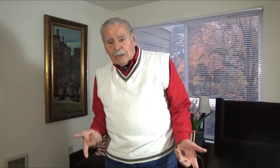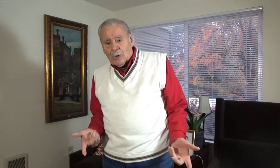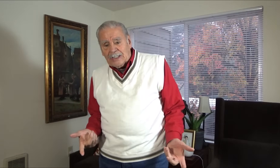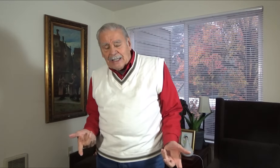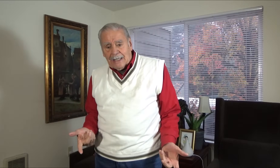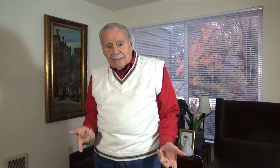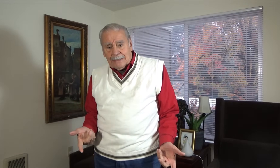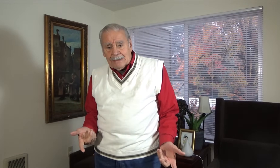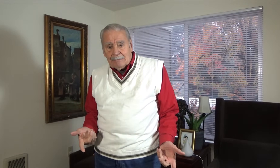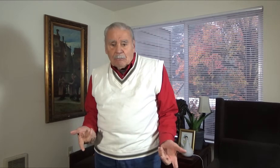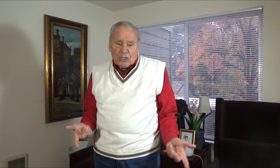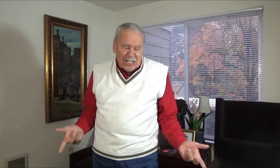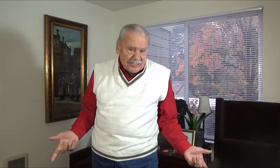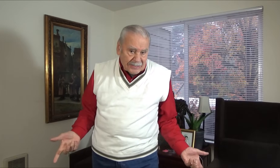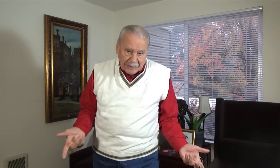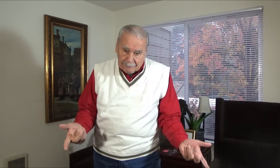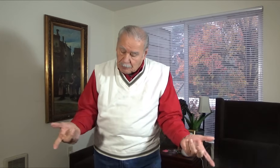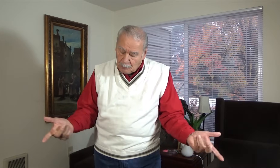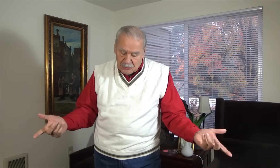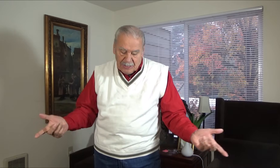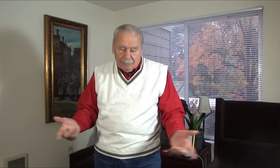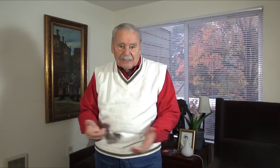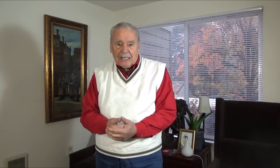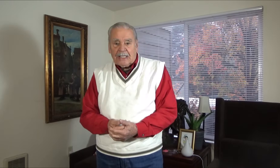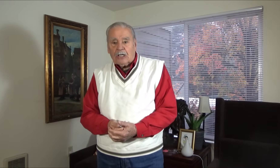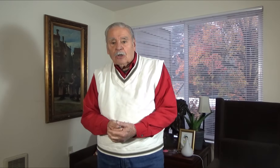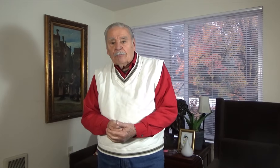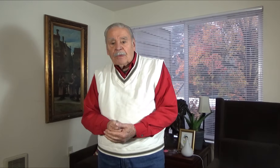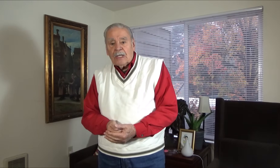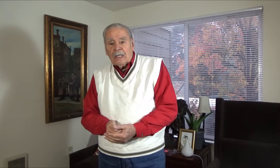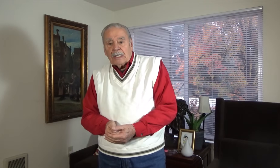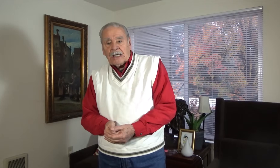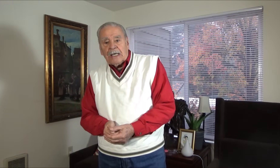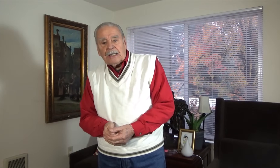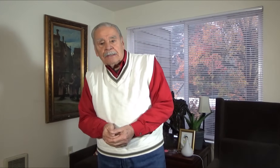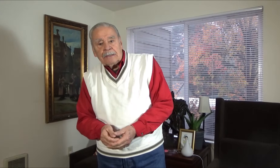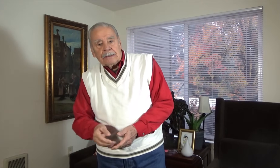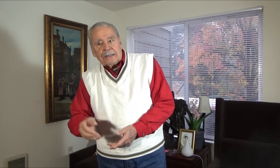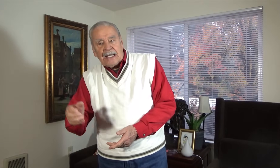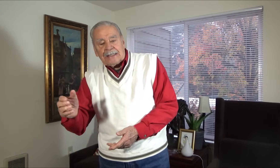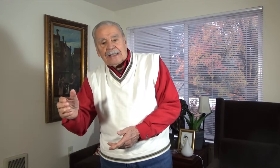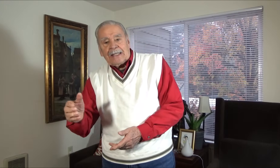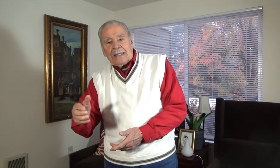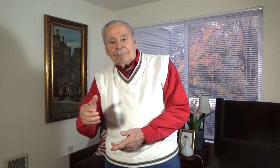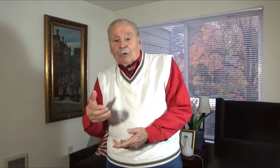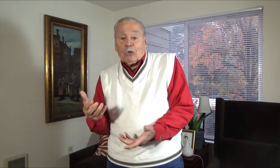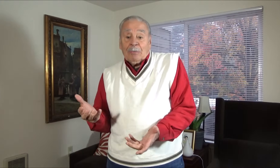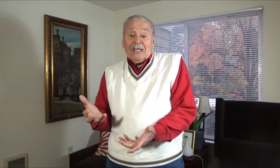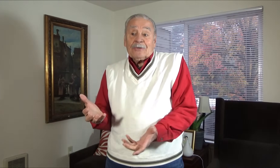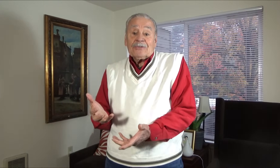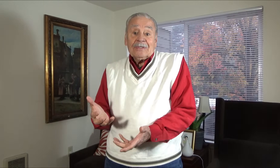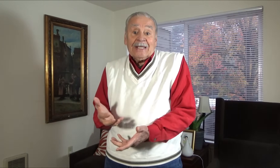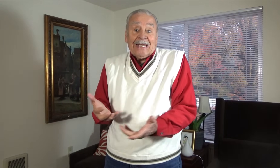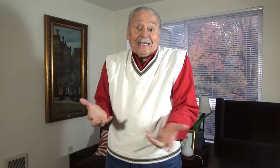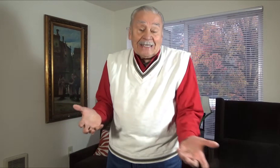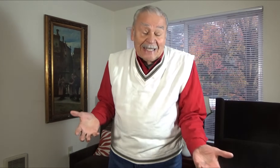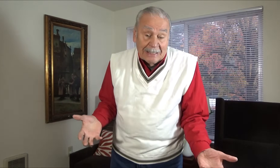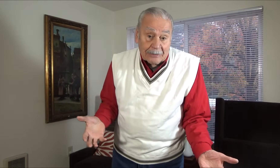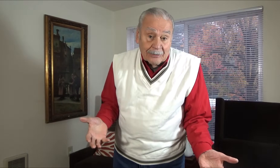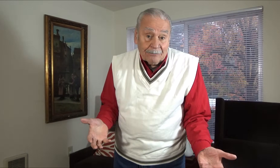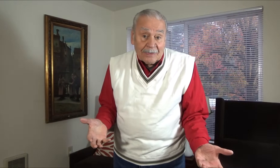esta tarea nuestra modesta, como siempre te digo, que trata de, por lo menos